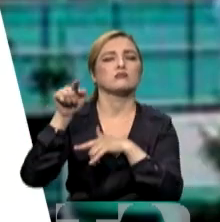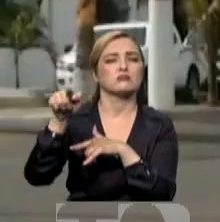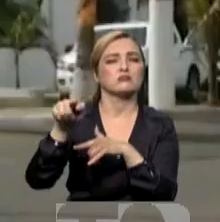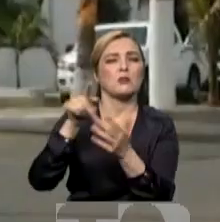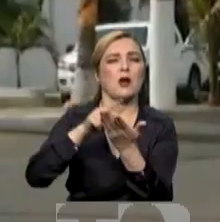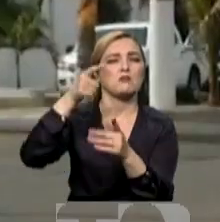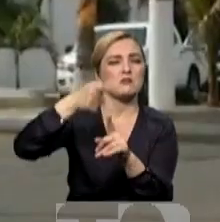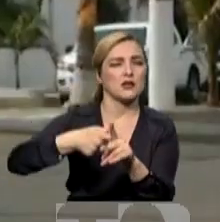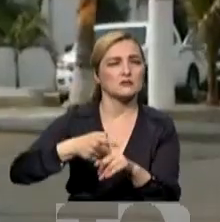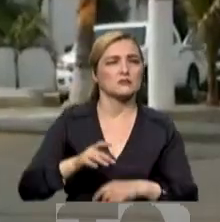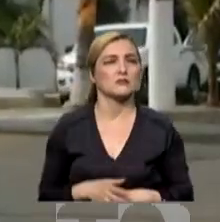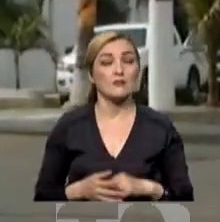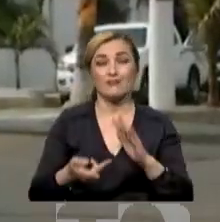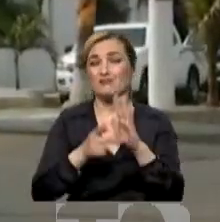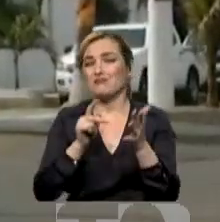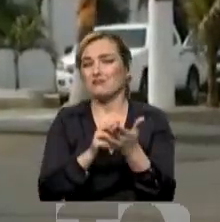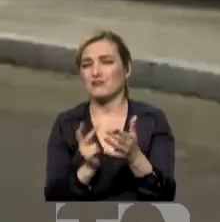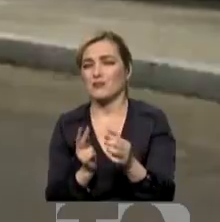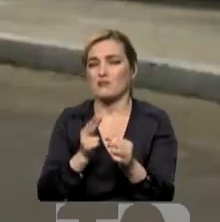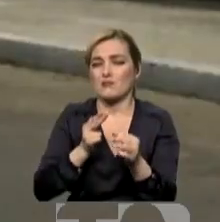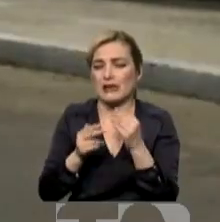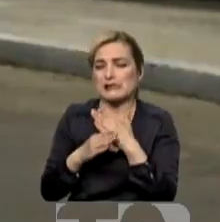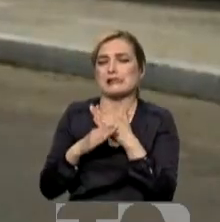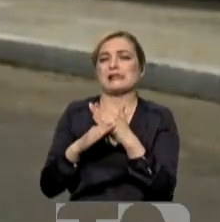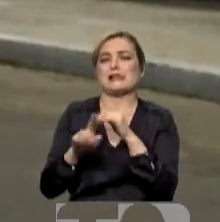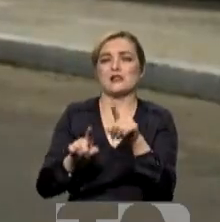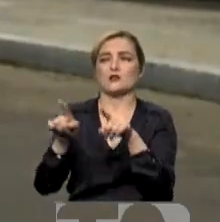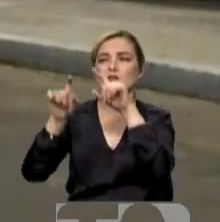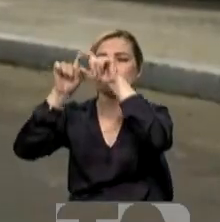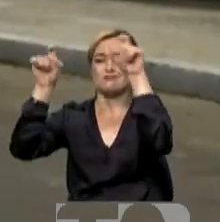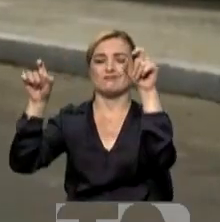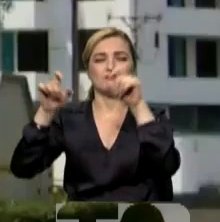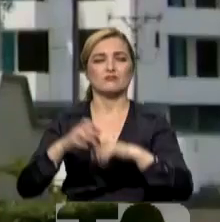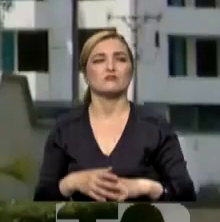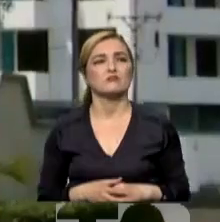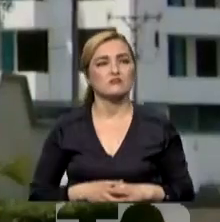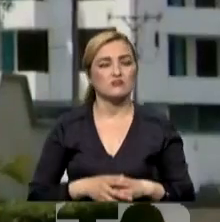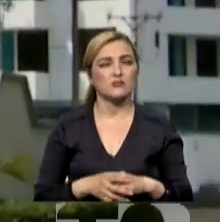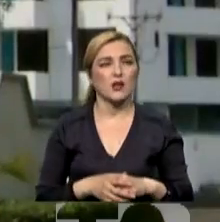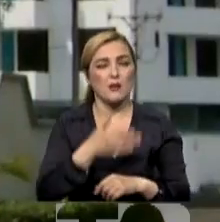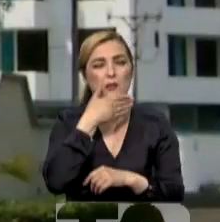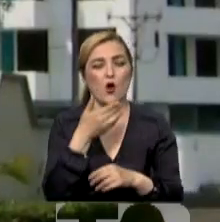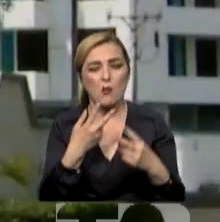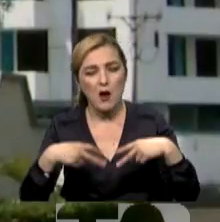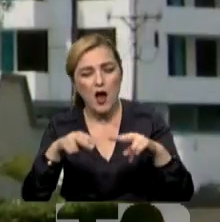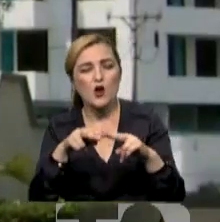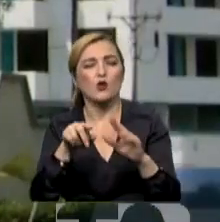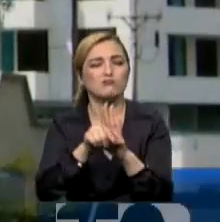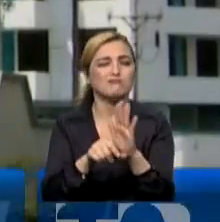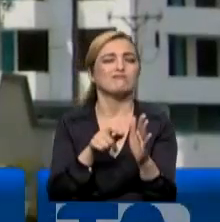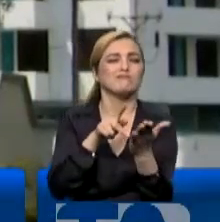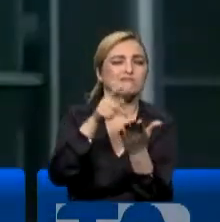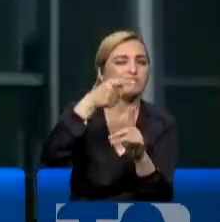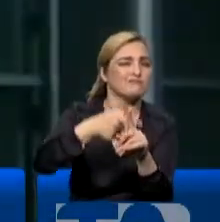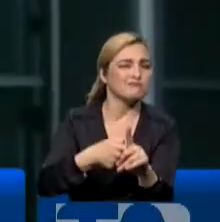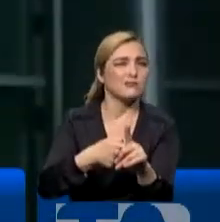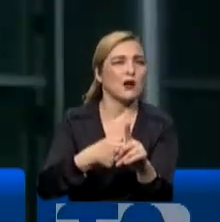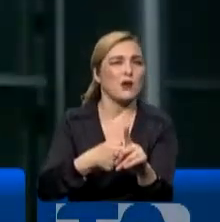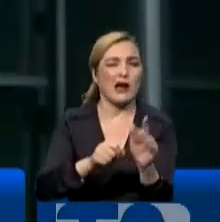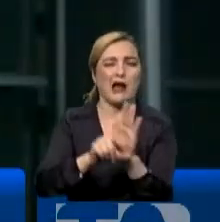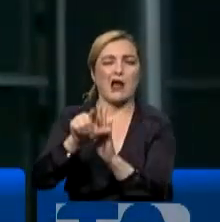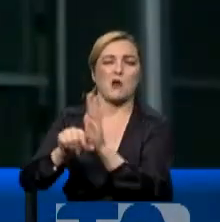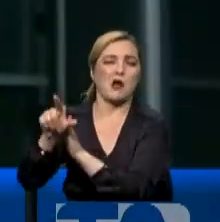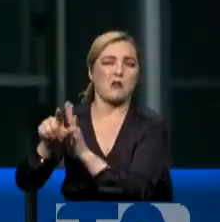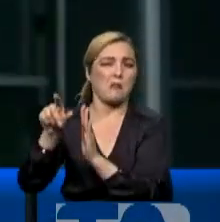arrendar lo que limitó la participación de oferentes impidiendo así encontrar mejores precios para los alquileres hubo